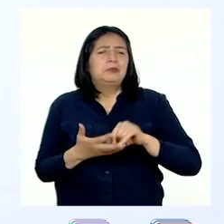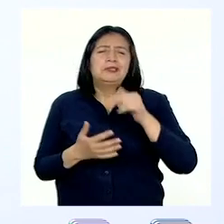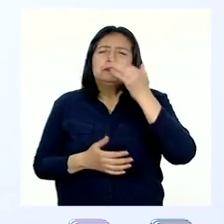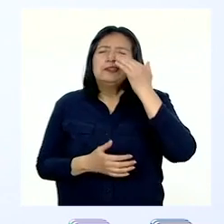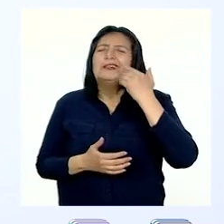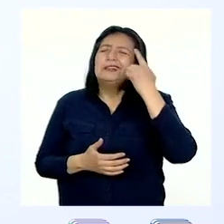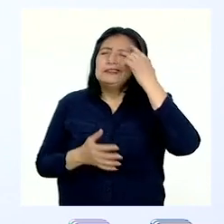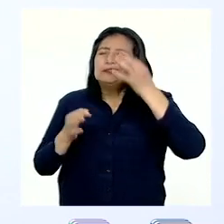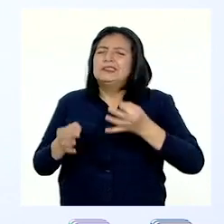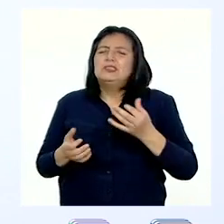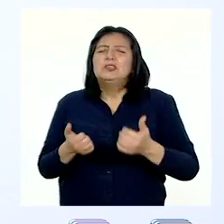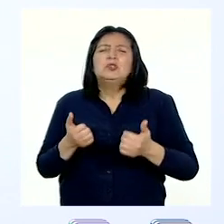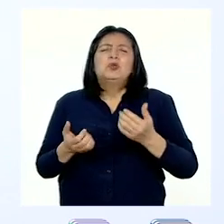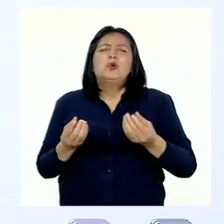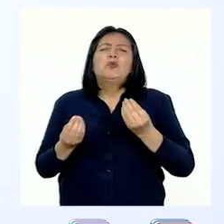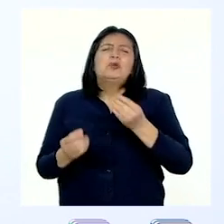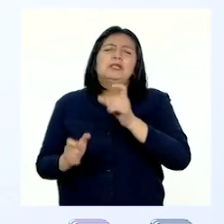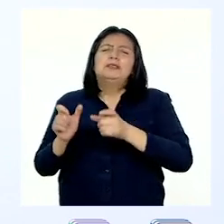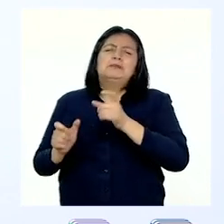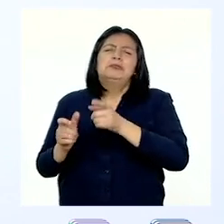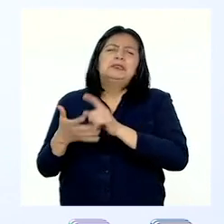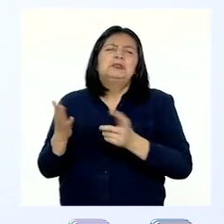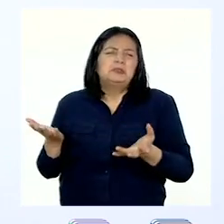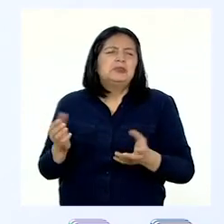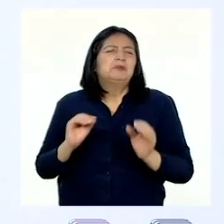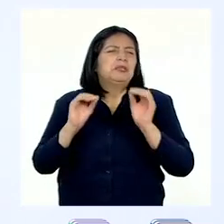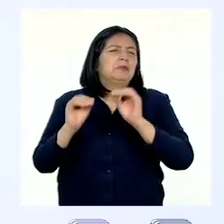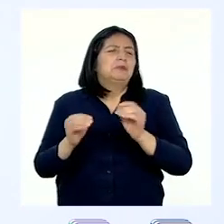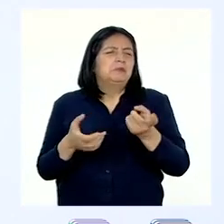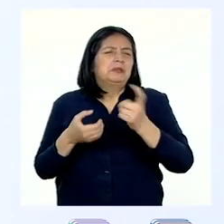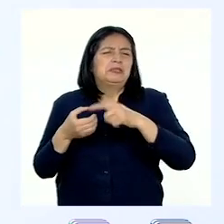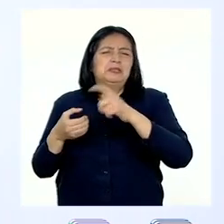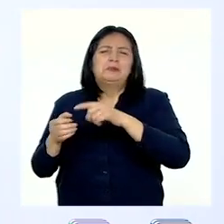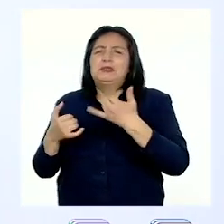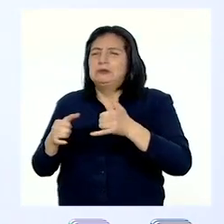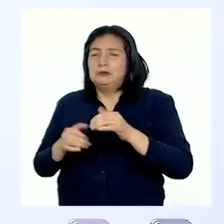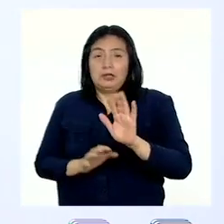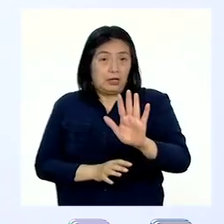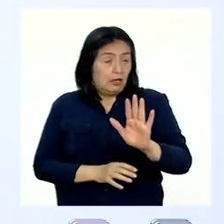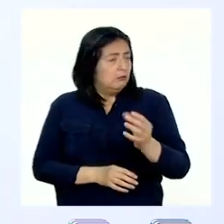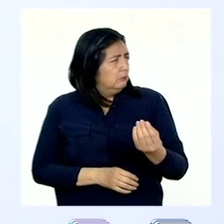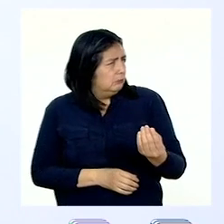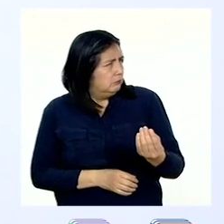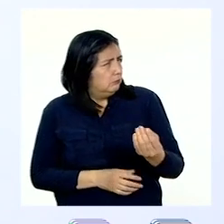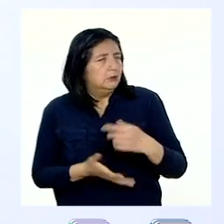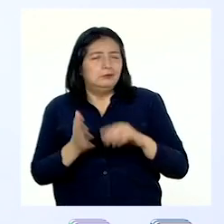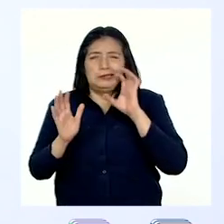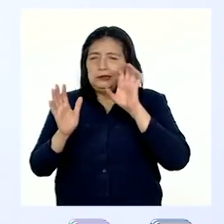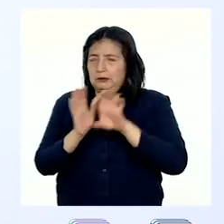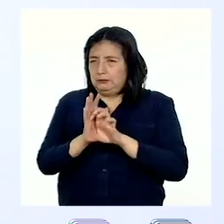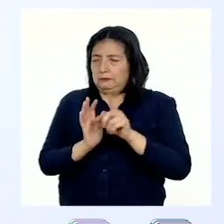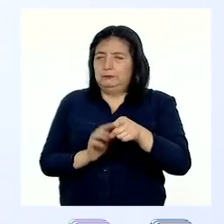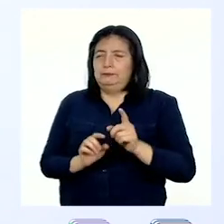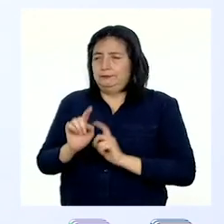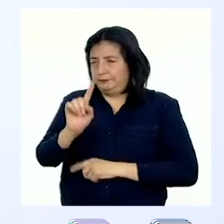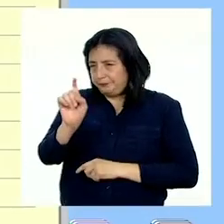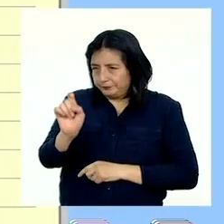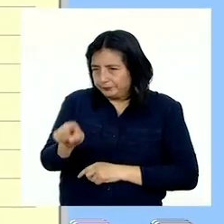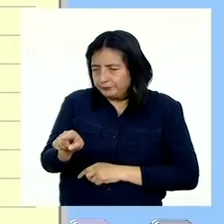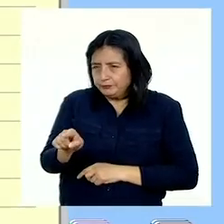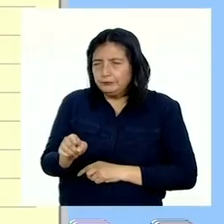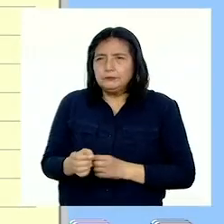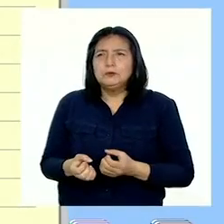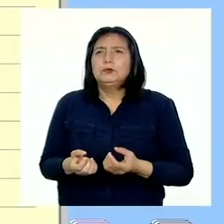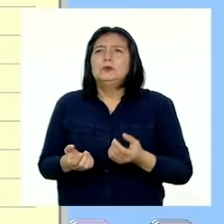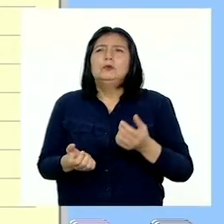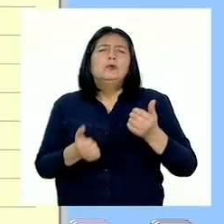definir cómo será la intervención de los participantes del juego. ¿Cómo así, profesor? Por ejemplo, si hacemos la pregunta